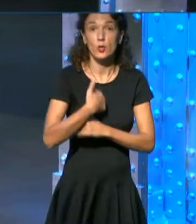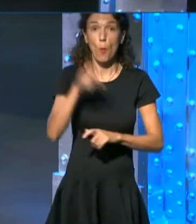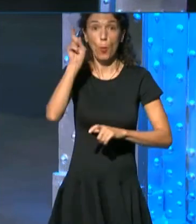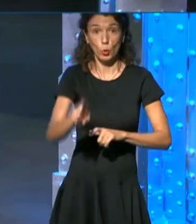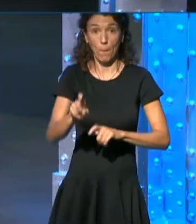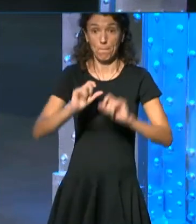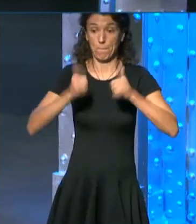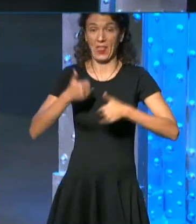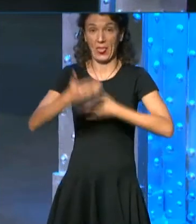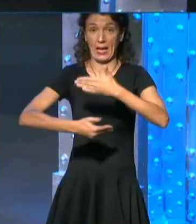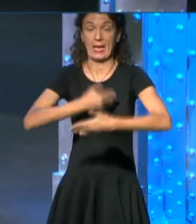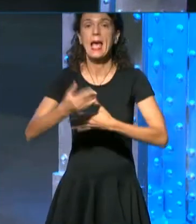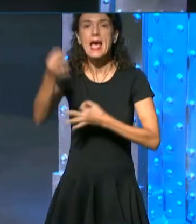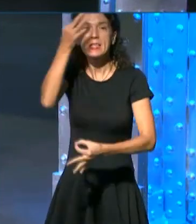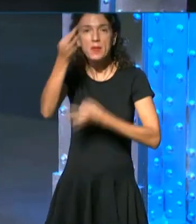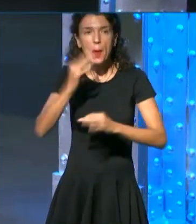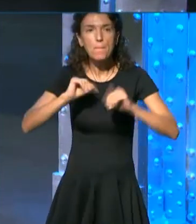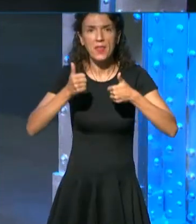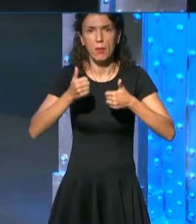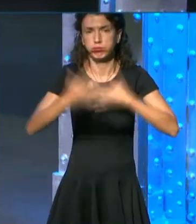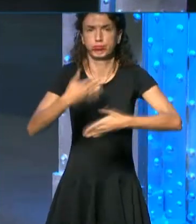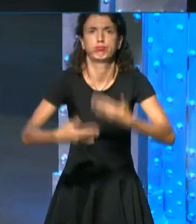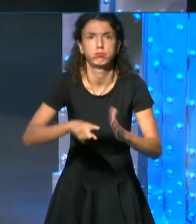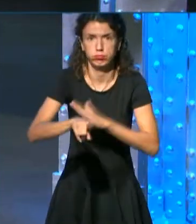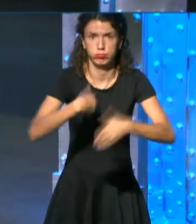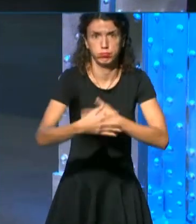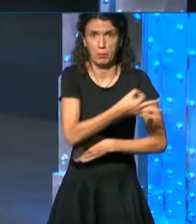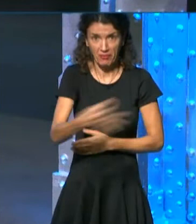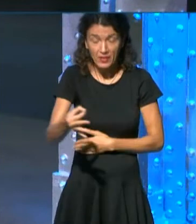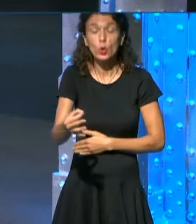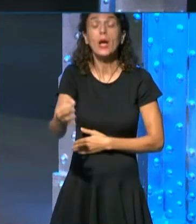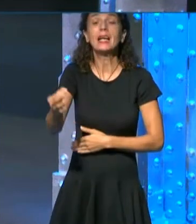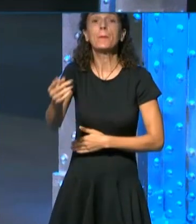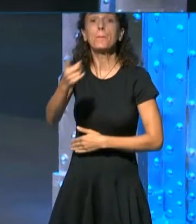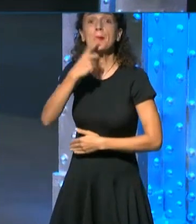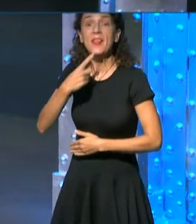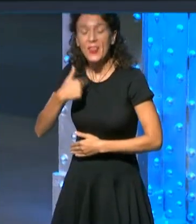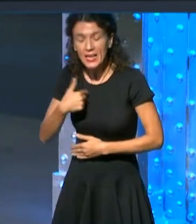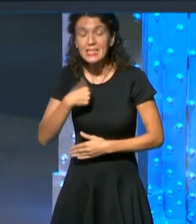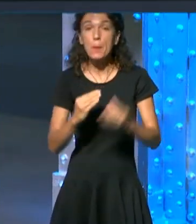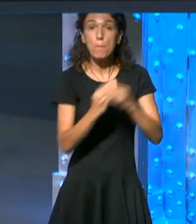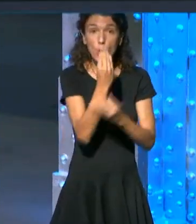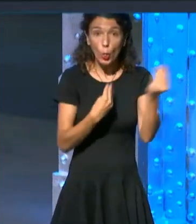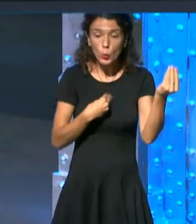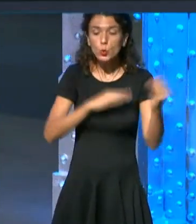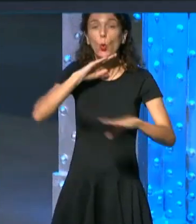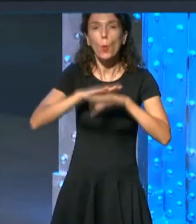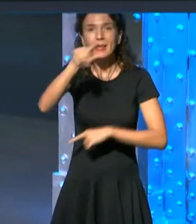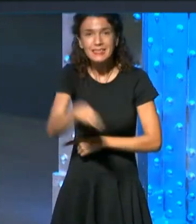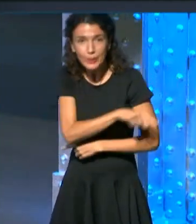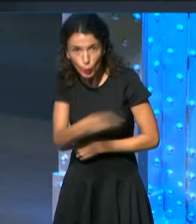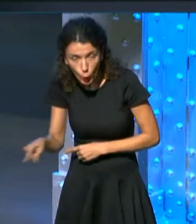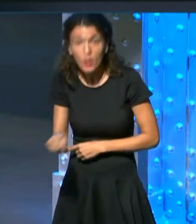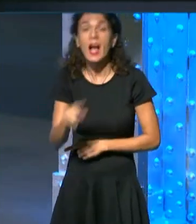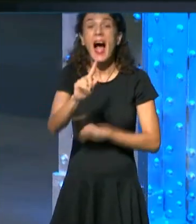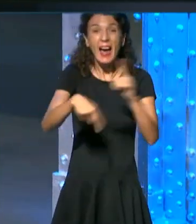play, las especificaciones empezaban a ir y me decía si mi producto las cumplía y encima